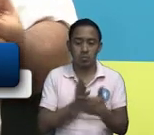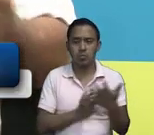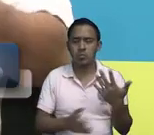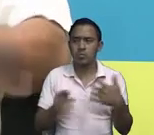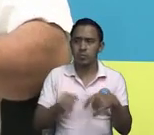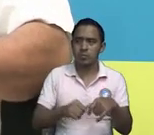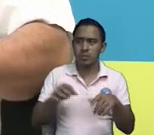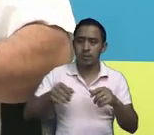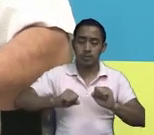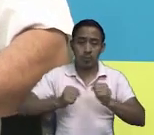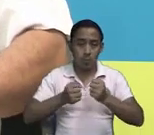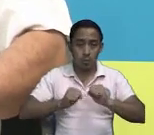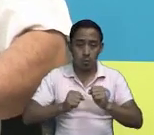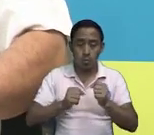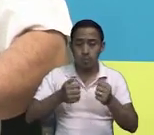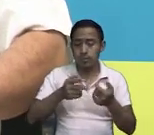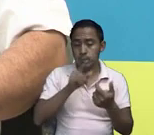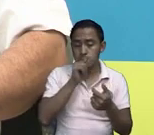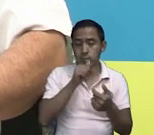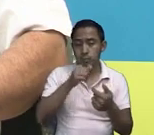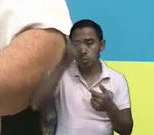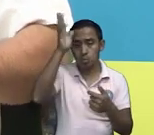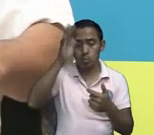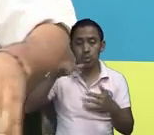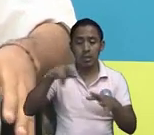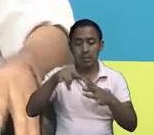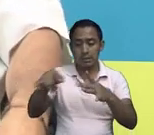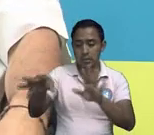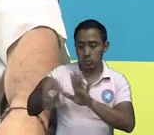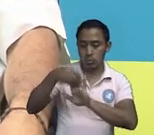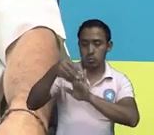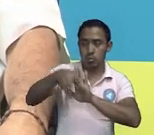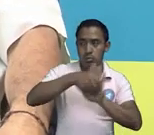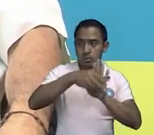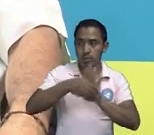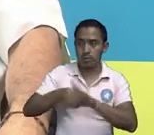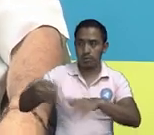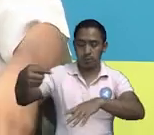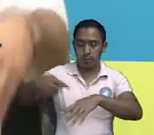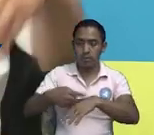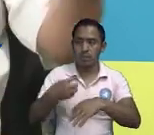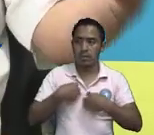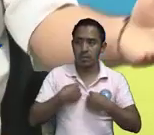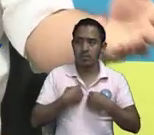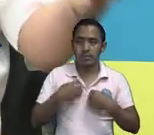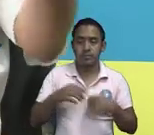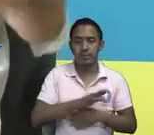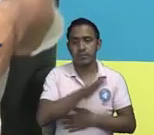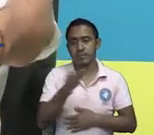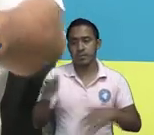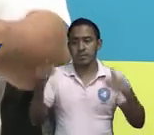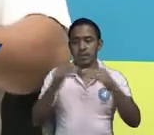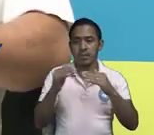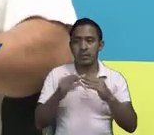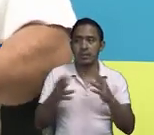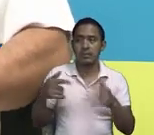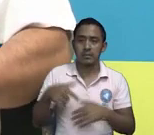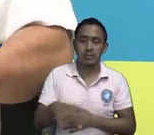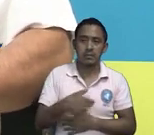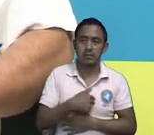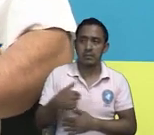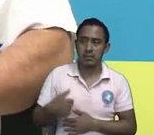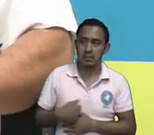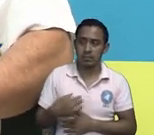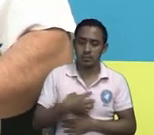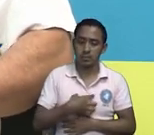pueden transmitir este ectoparásito al humano. Normalmente se le incrusta en la ropa a uno, uno lo lleva al hogar y ellos hacen